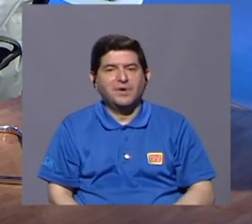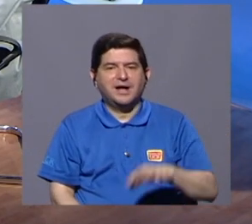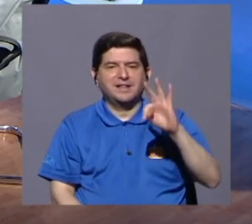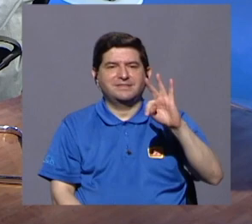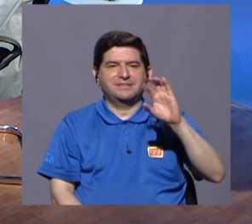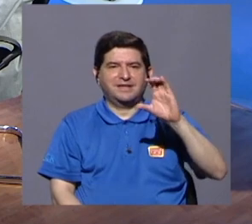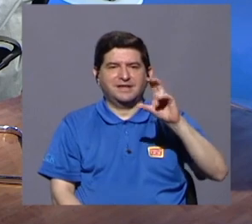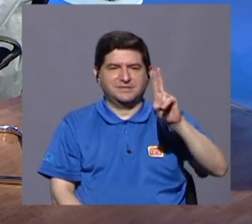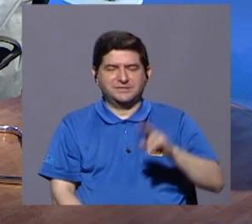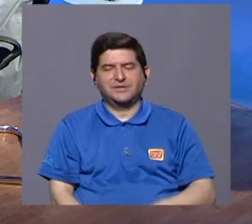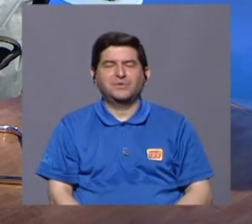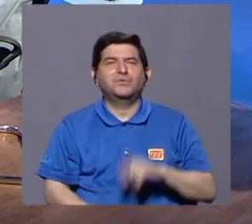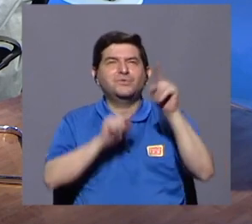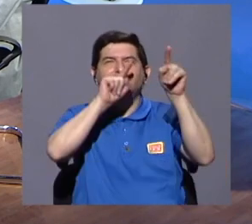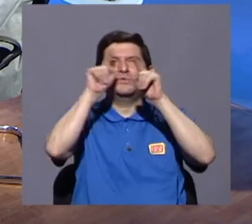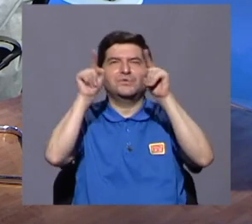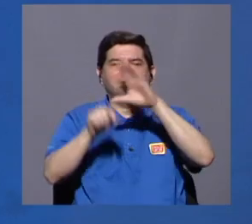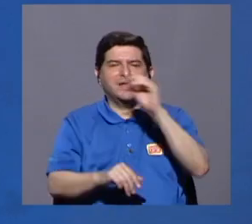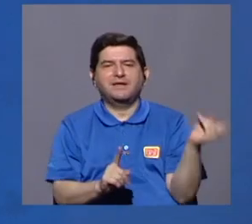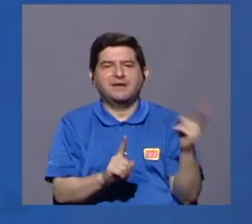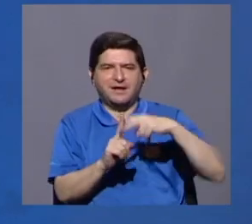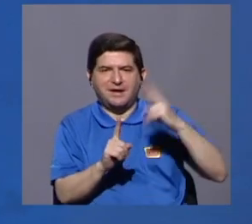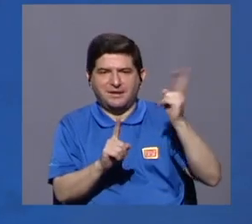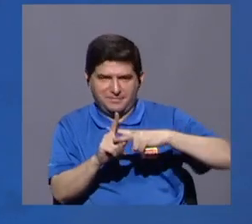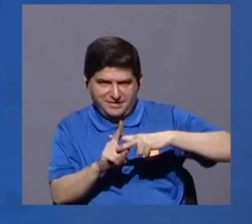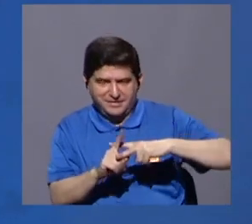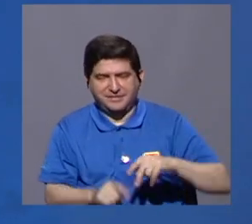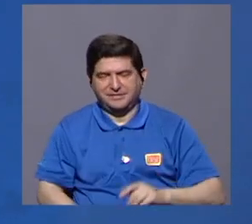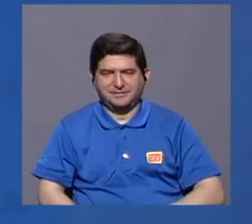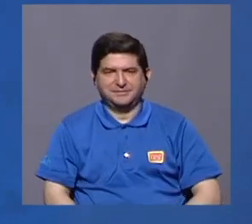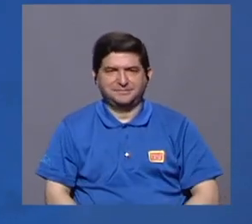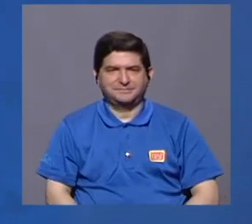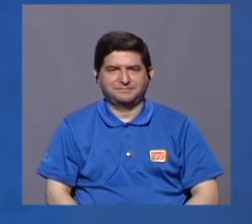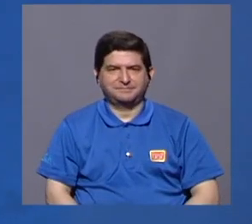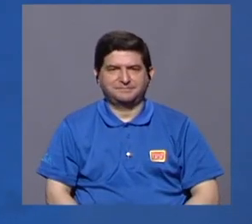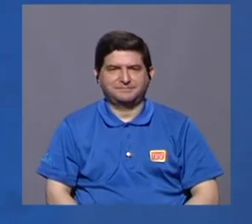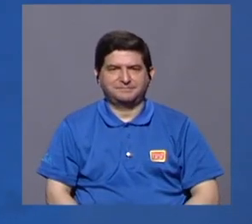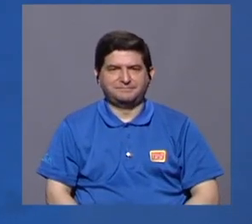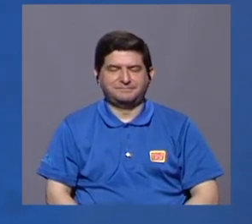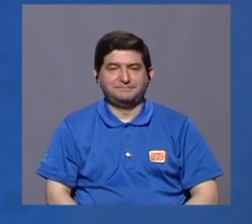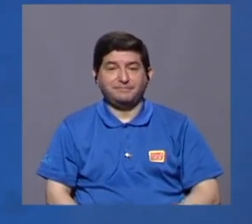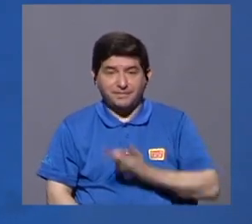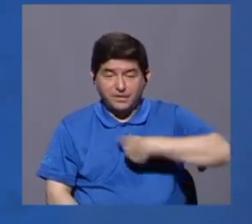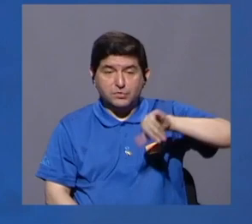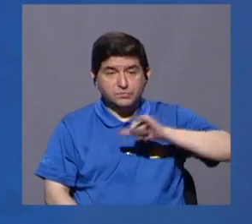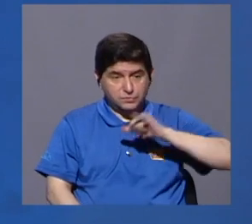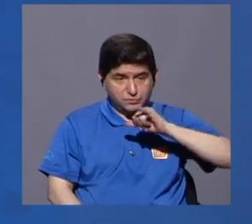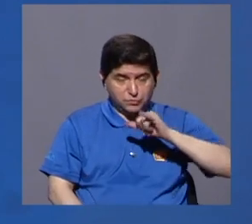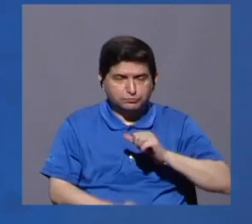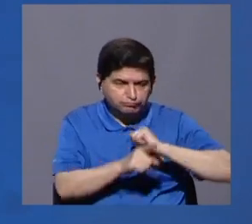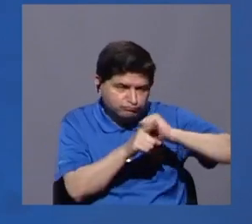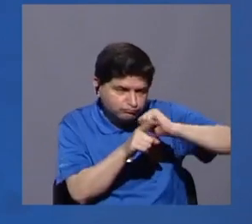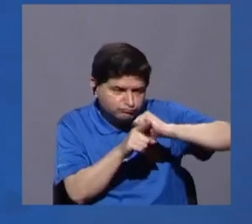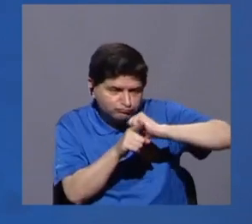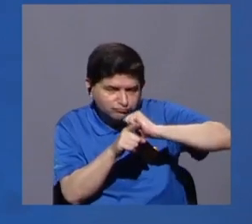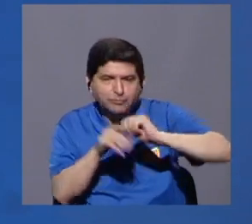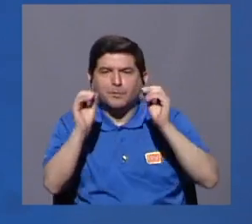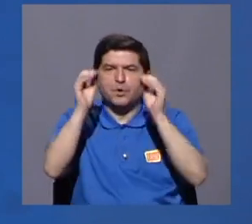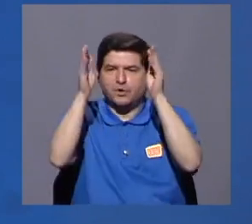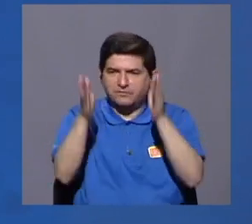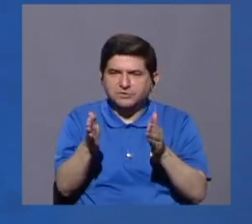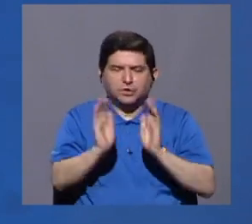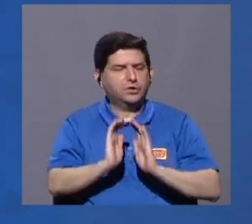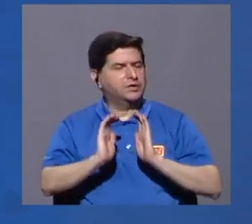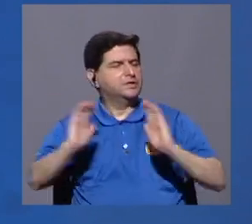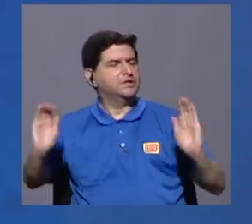de astronomía de sus aplicaciones entonces con esto hemos hemos logrado también poder capacitar a docentes a